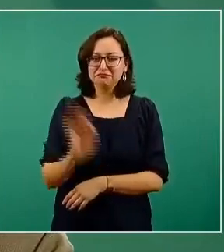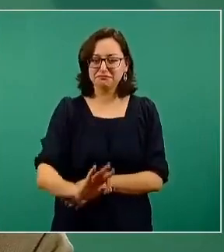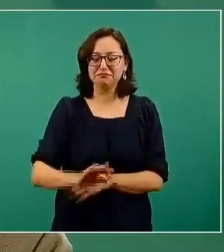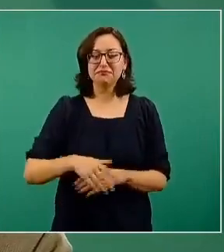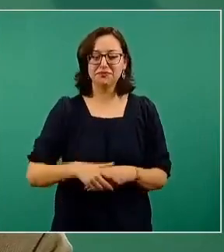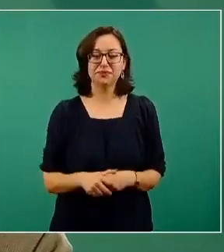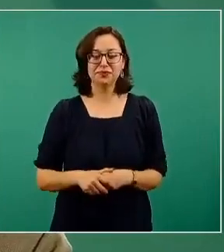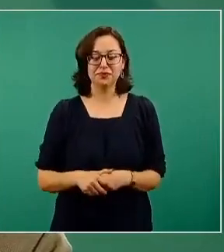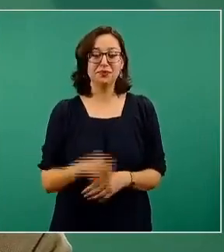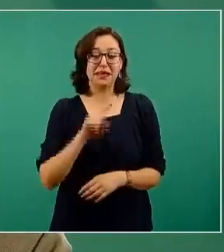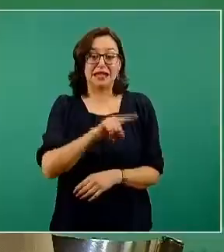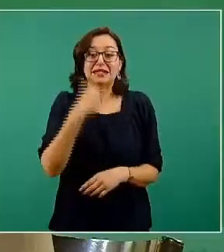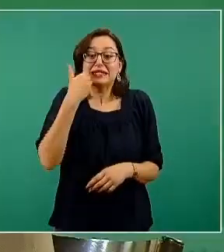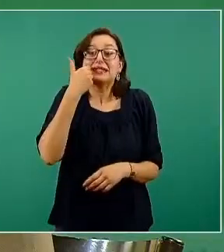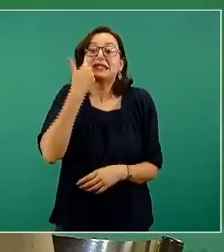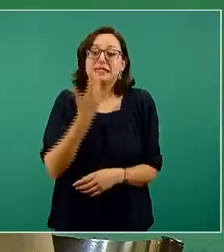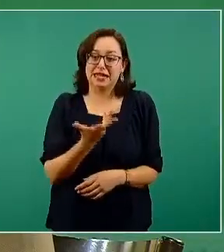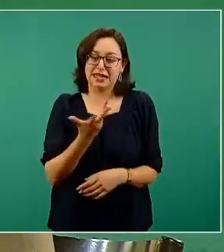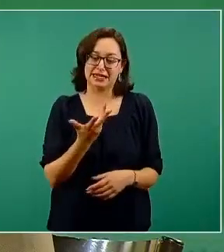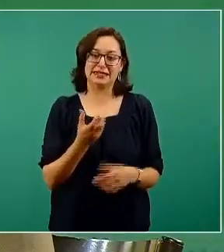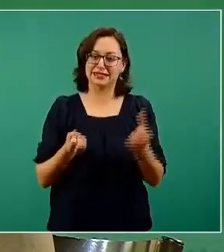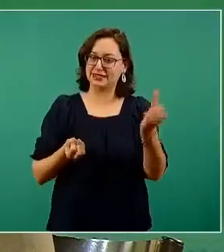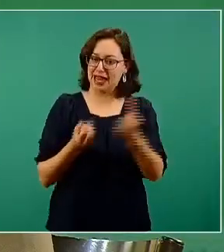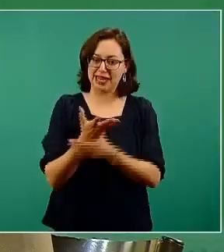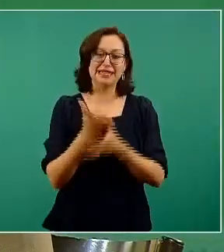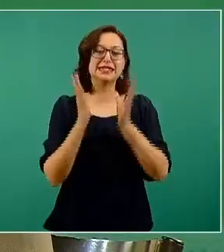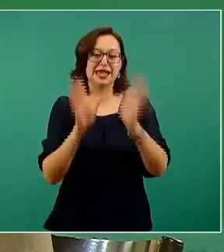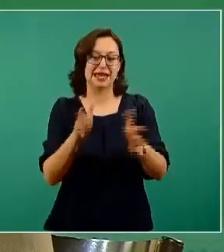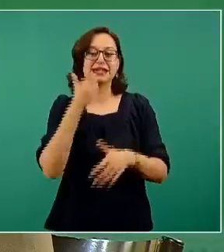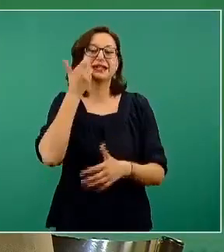ya con muchos deseos de salir,